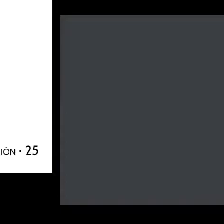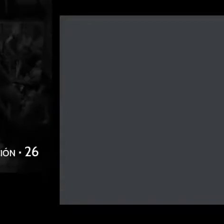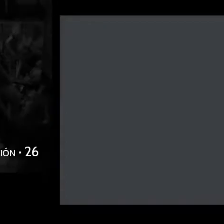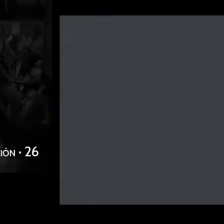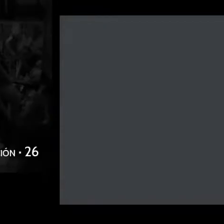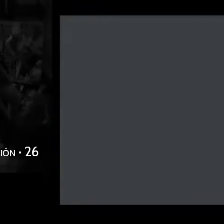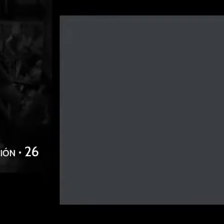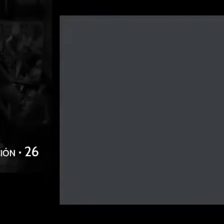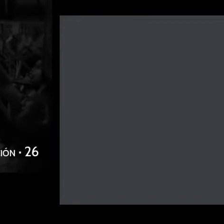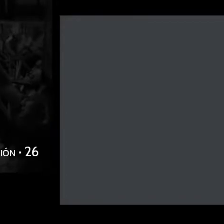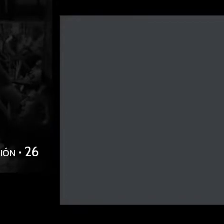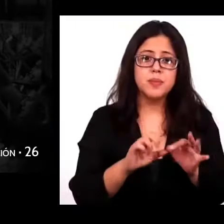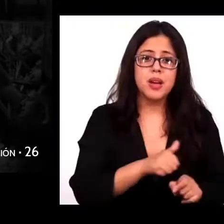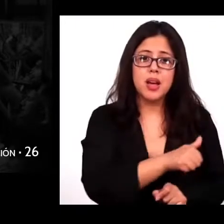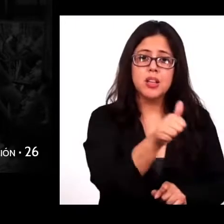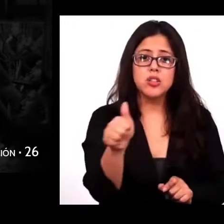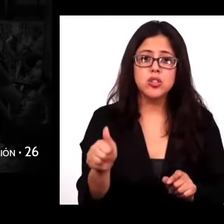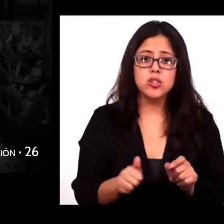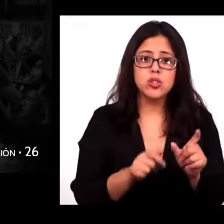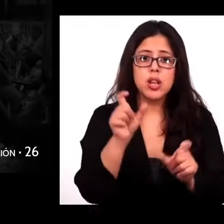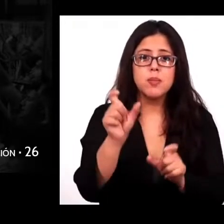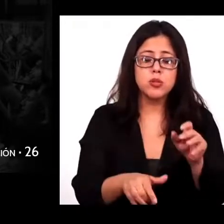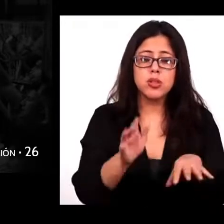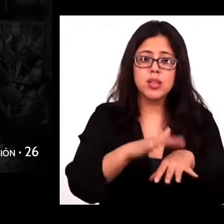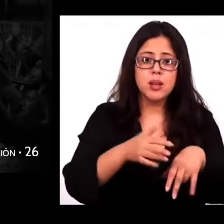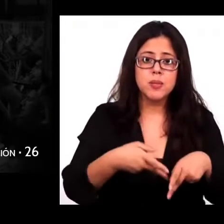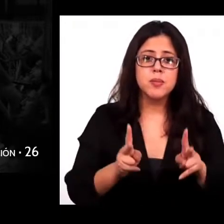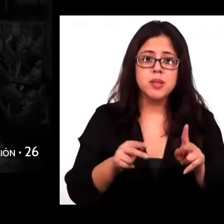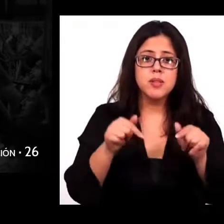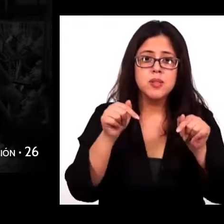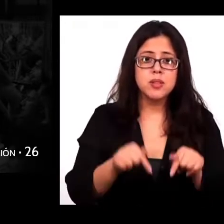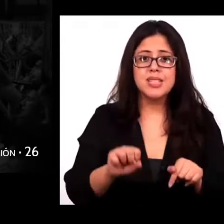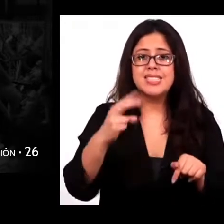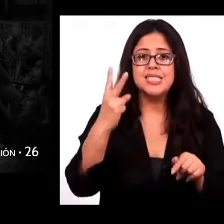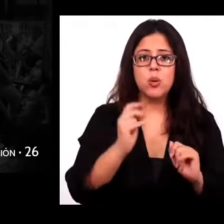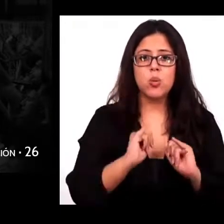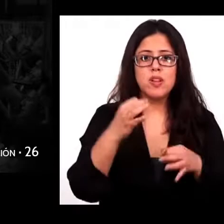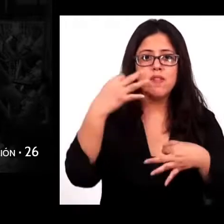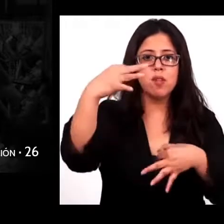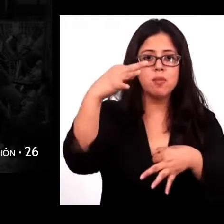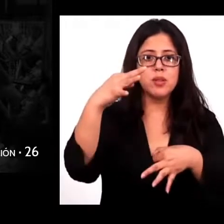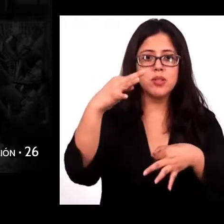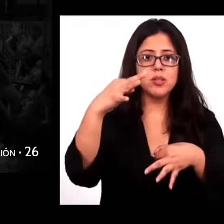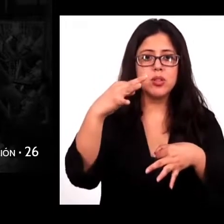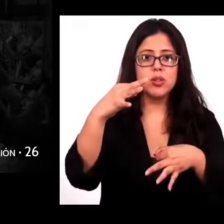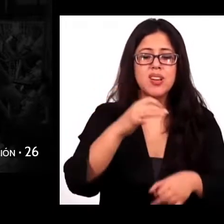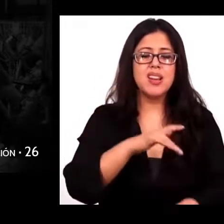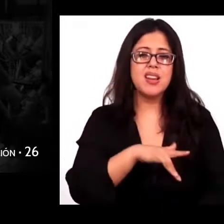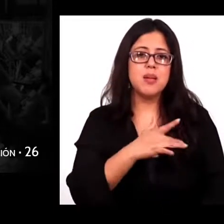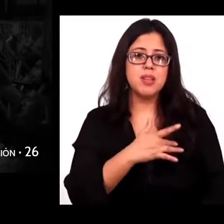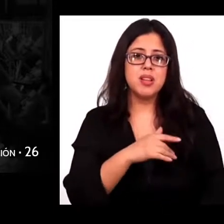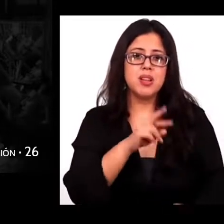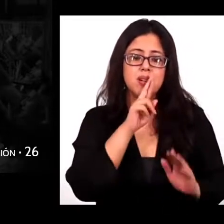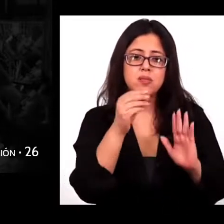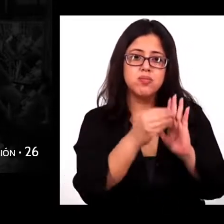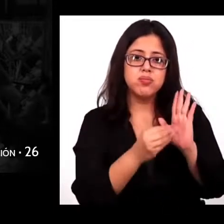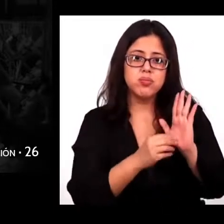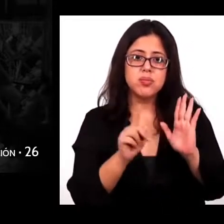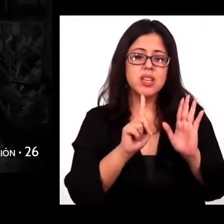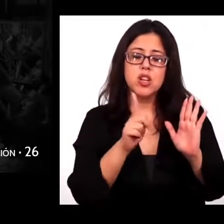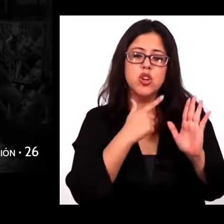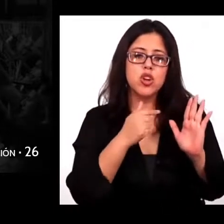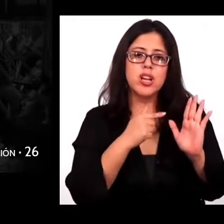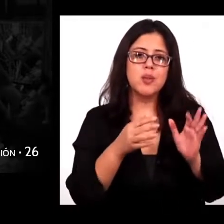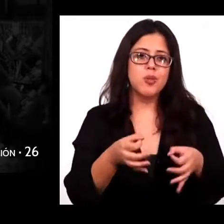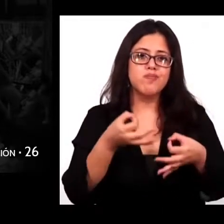a todos y todas quienes han permitido esta segunda entrega institucional, lamentablemente con resultados que no quisiéramos